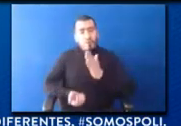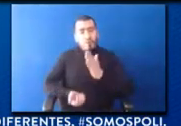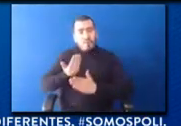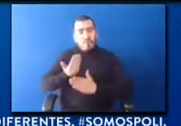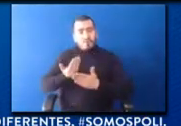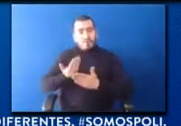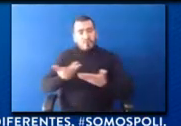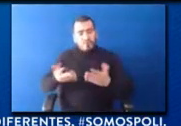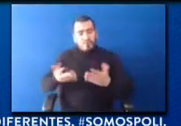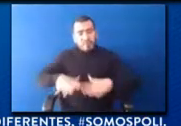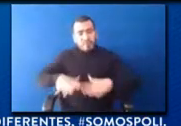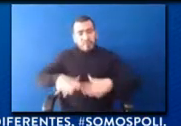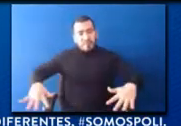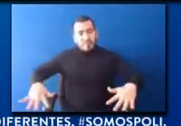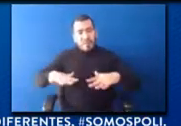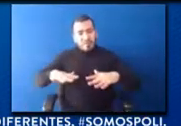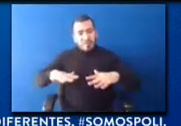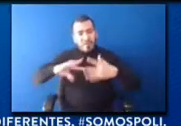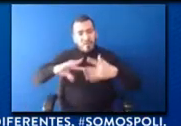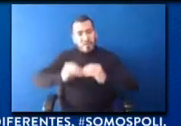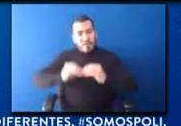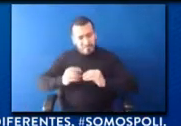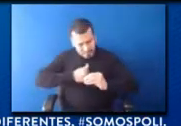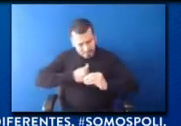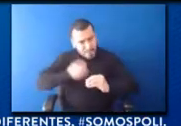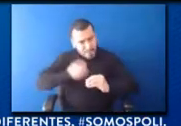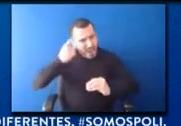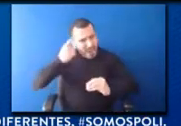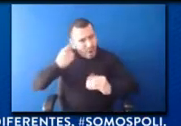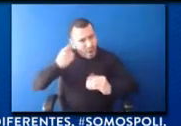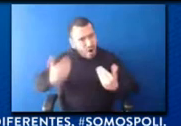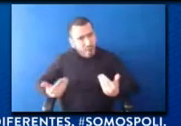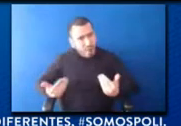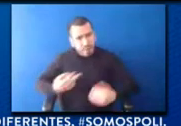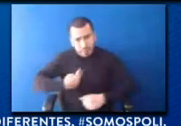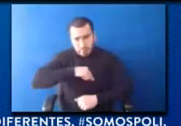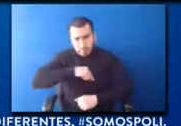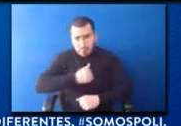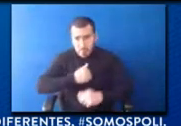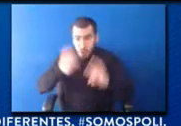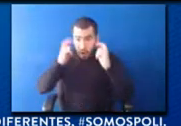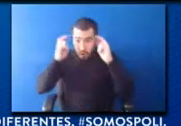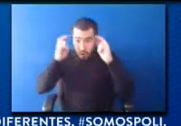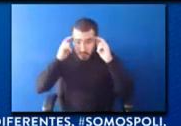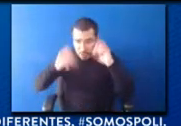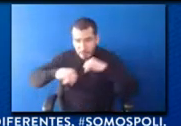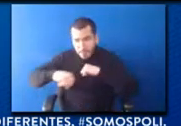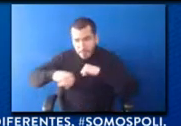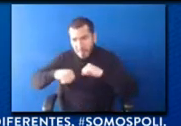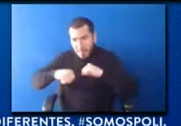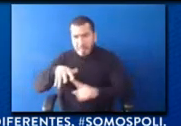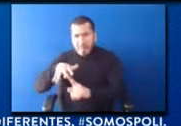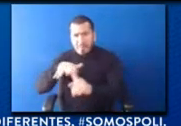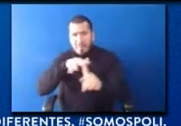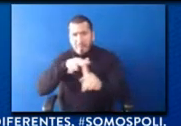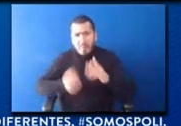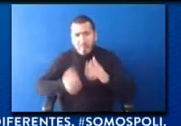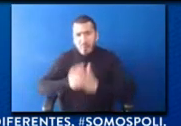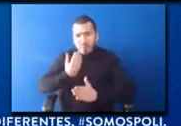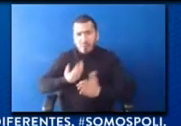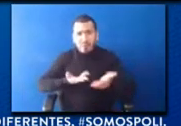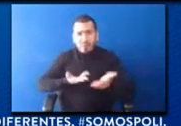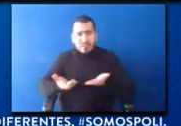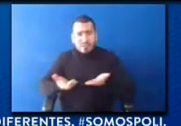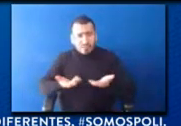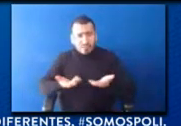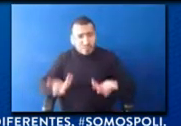la nueva forma de pensar cómo nosotros gestionamos el conocimiento, cómo nosotros gestionamos productos y servicios, pues nos